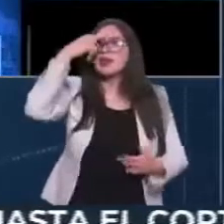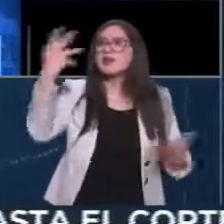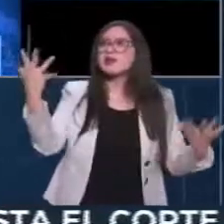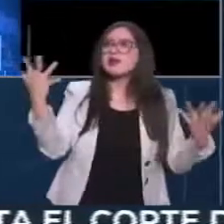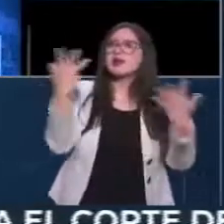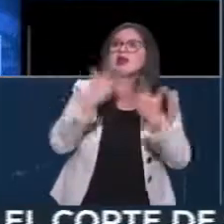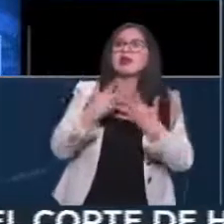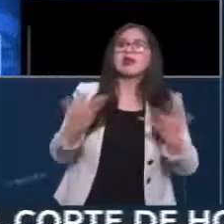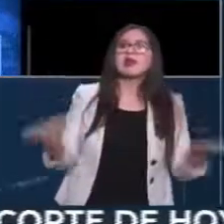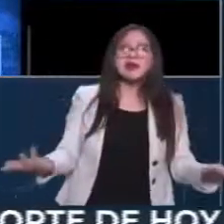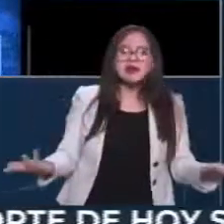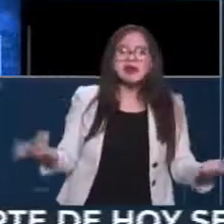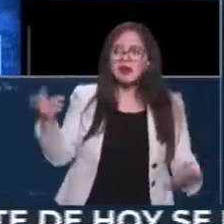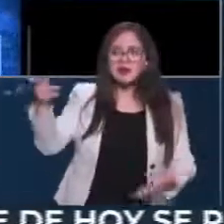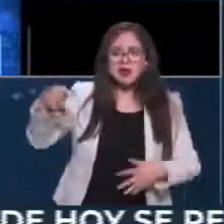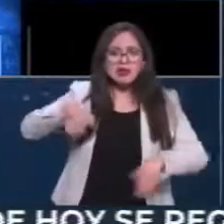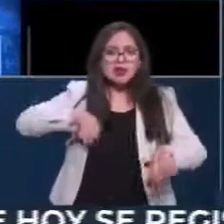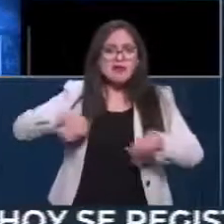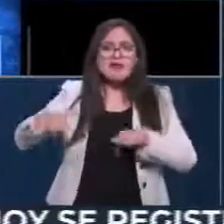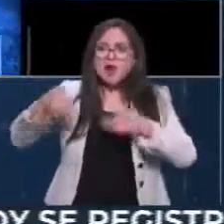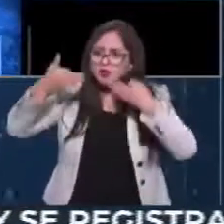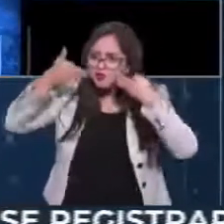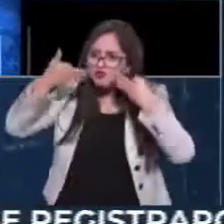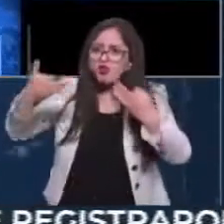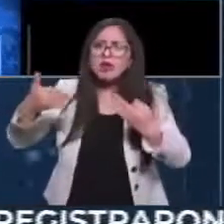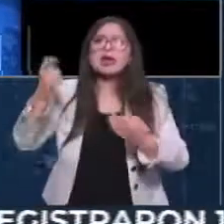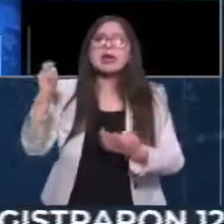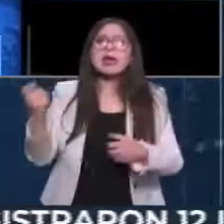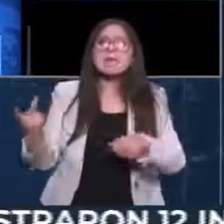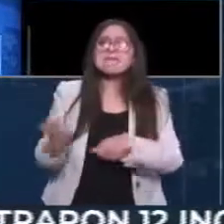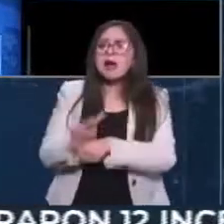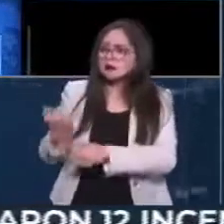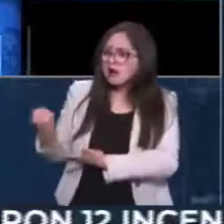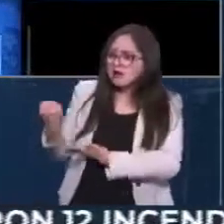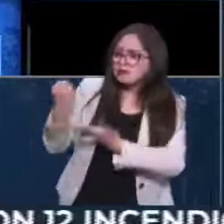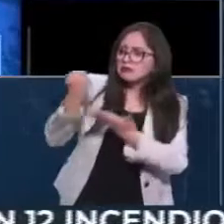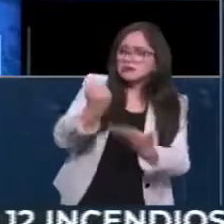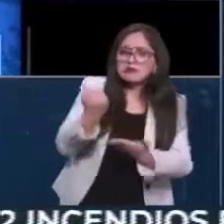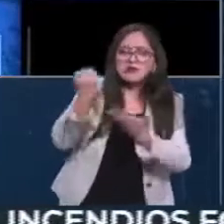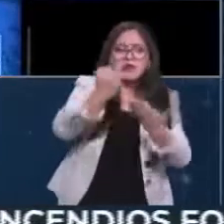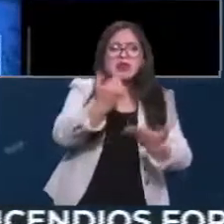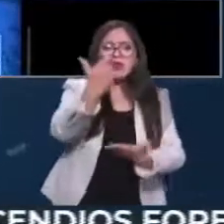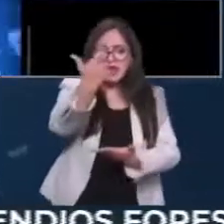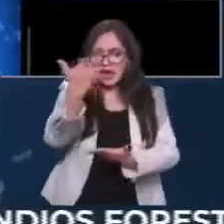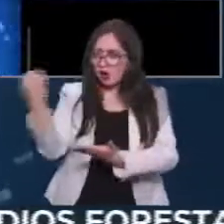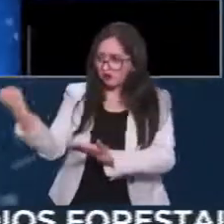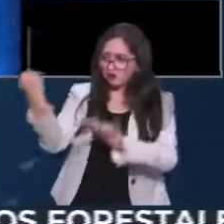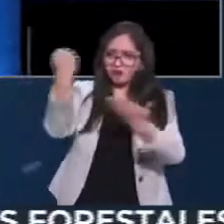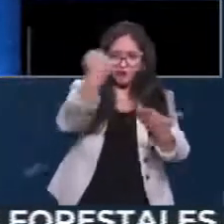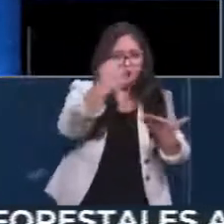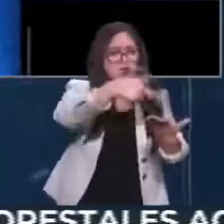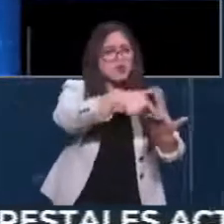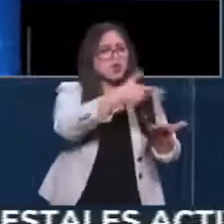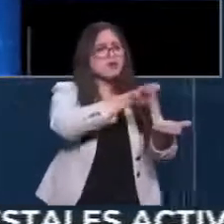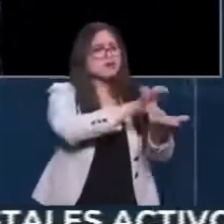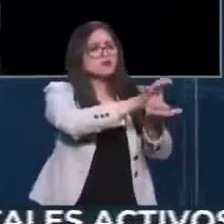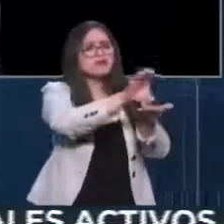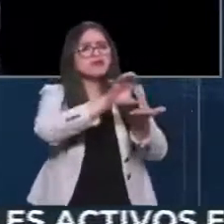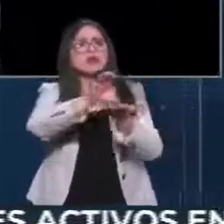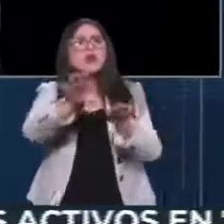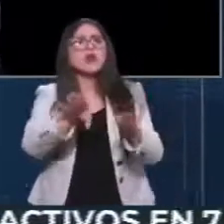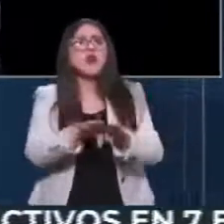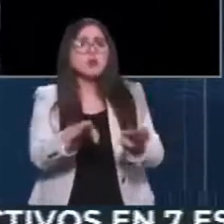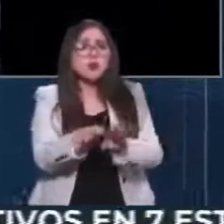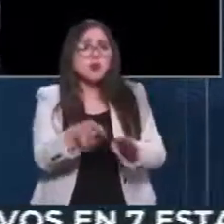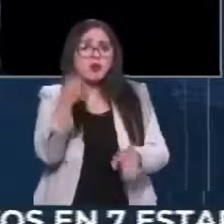a conocer cómo se está ejerciendo el dinero, y la gente, todo el personal y sus cuates que